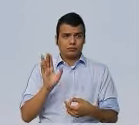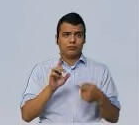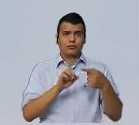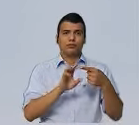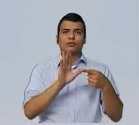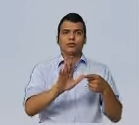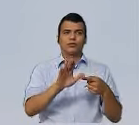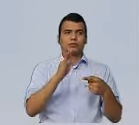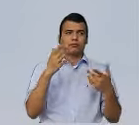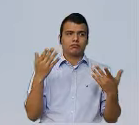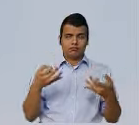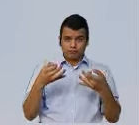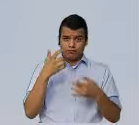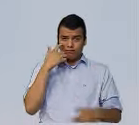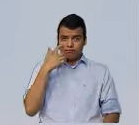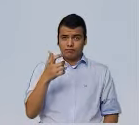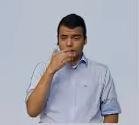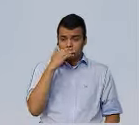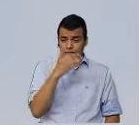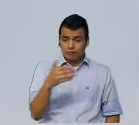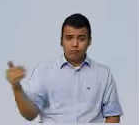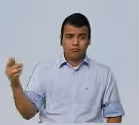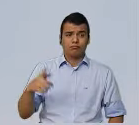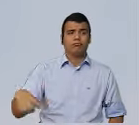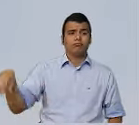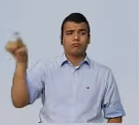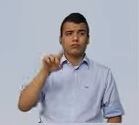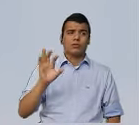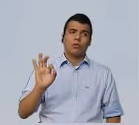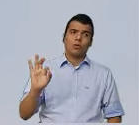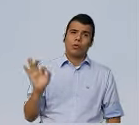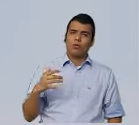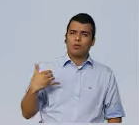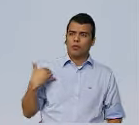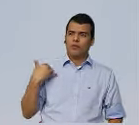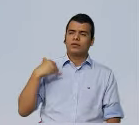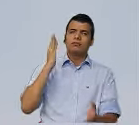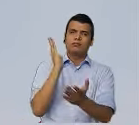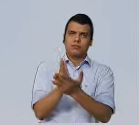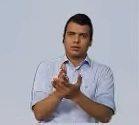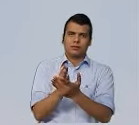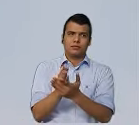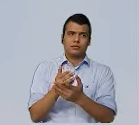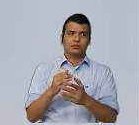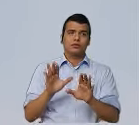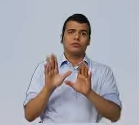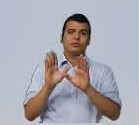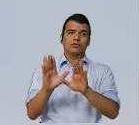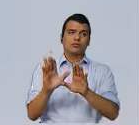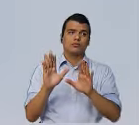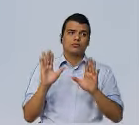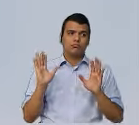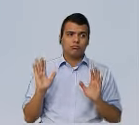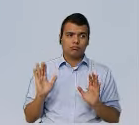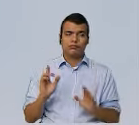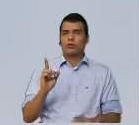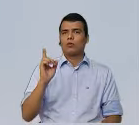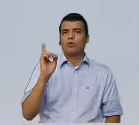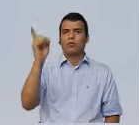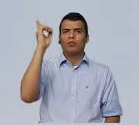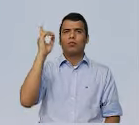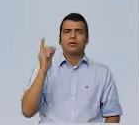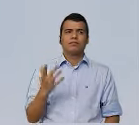tipo 1 se presenta en los niños o en los adolescentes, y esta definitivamente se presenta porque no